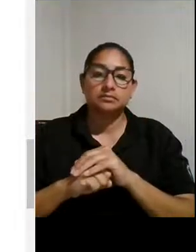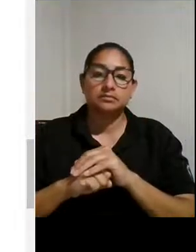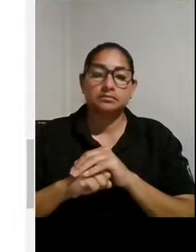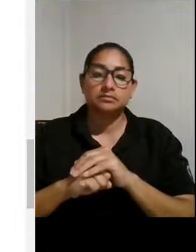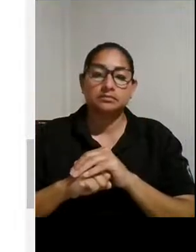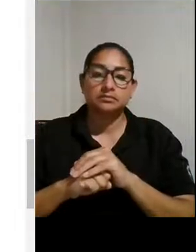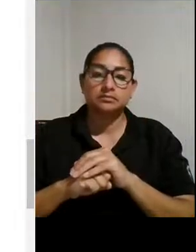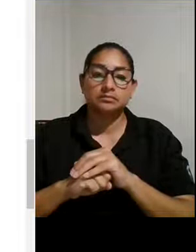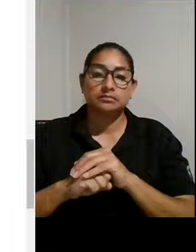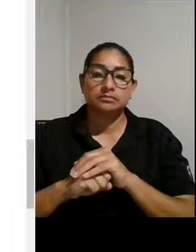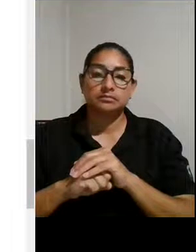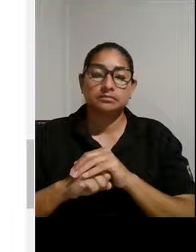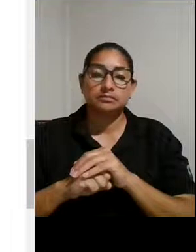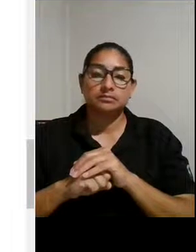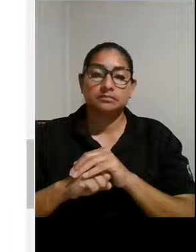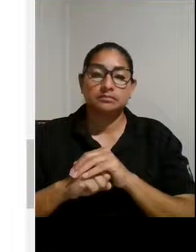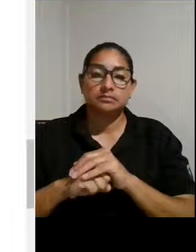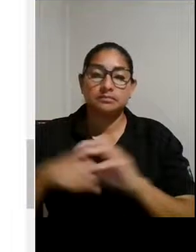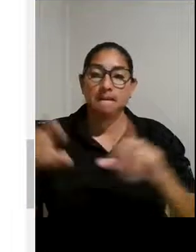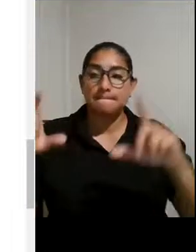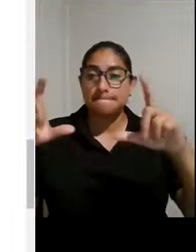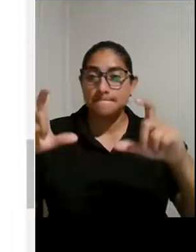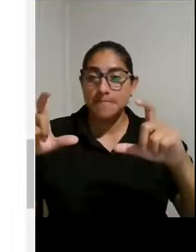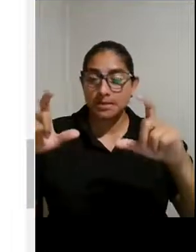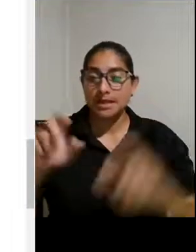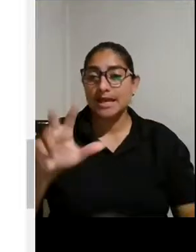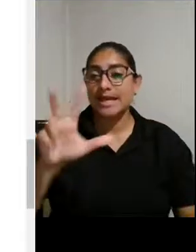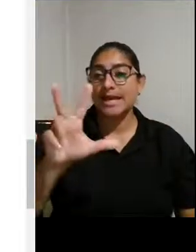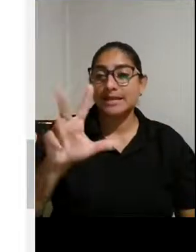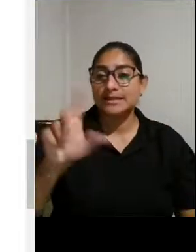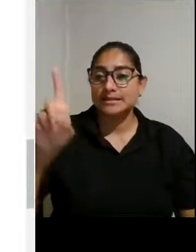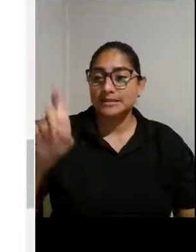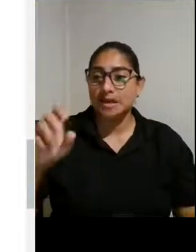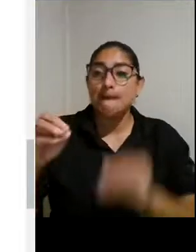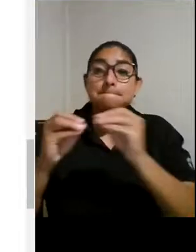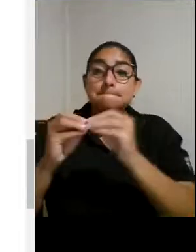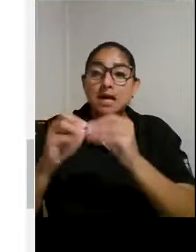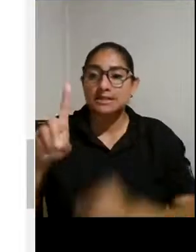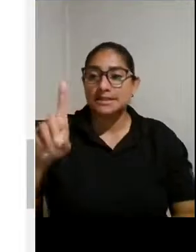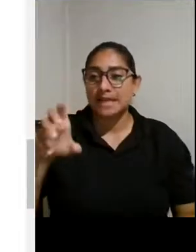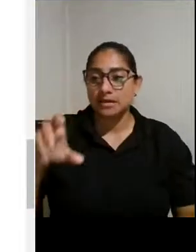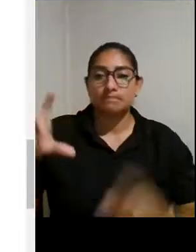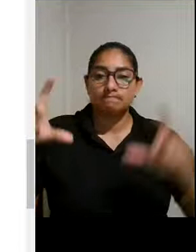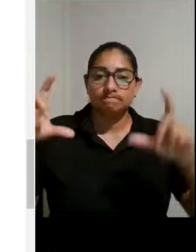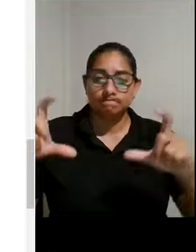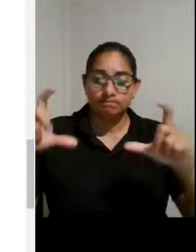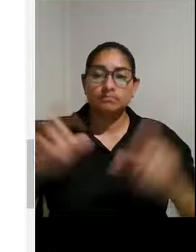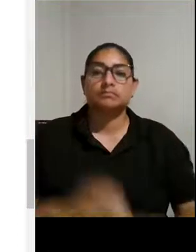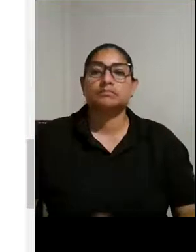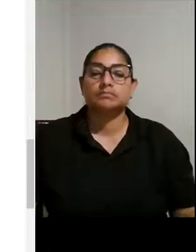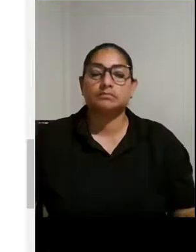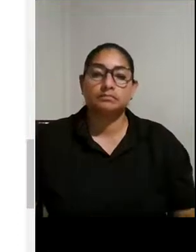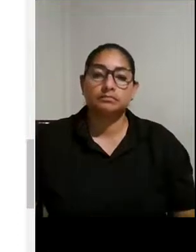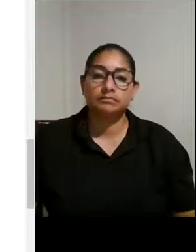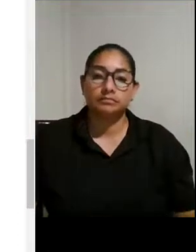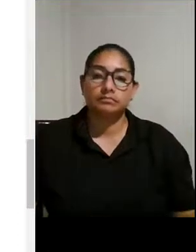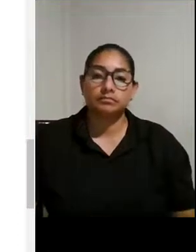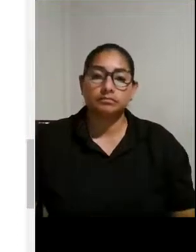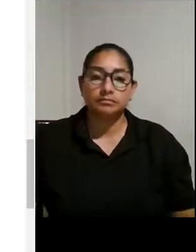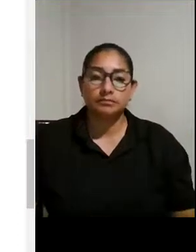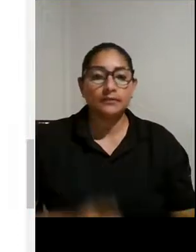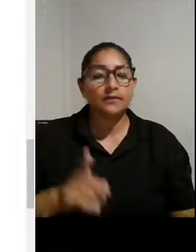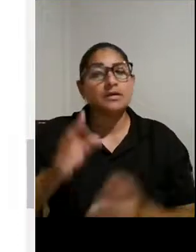la función de costos, que es 3x más 100. ¿Ok? Esto es